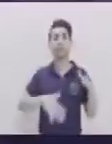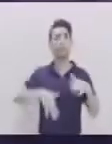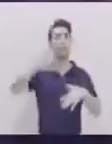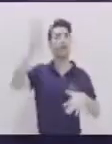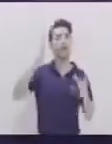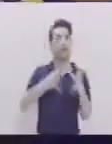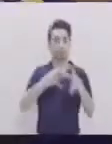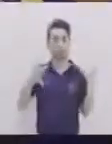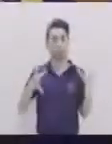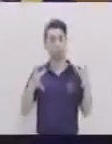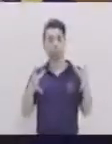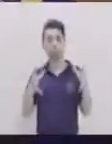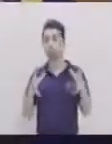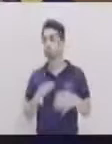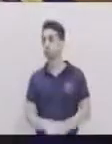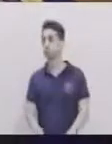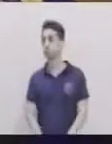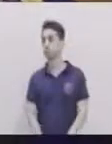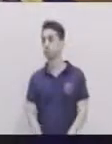mayor cantidad?